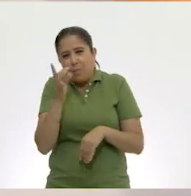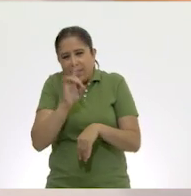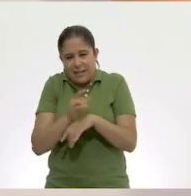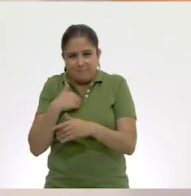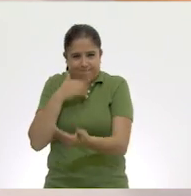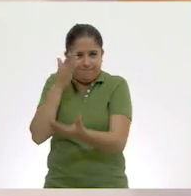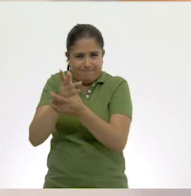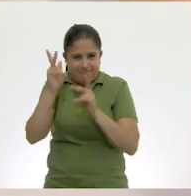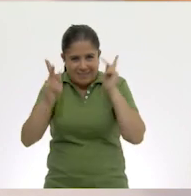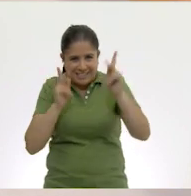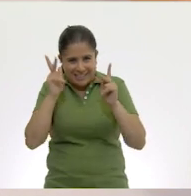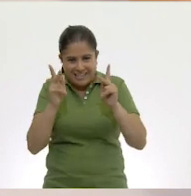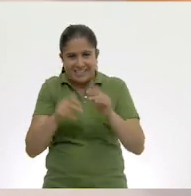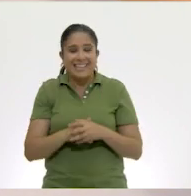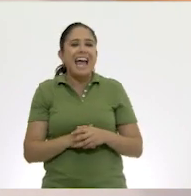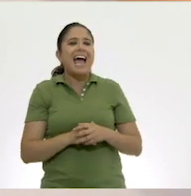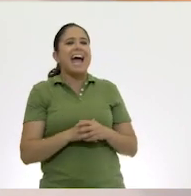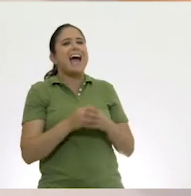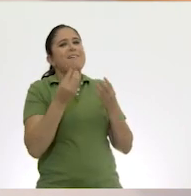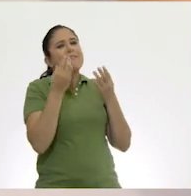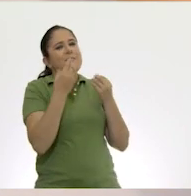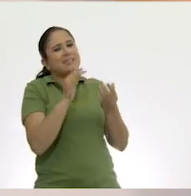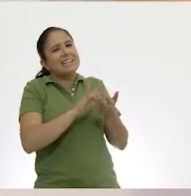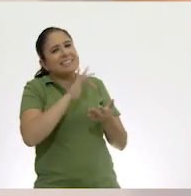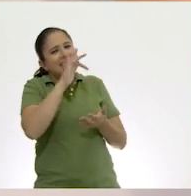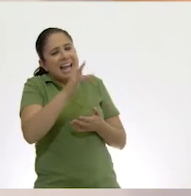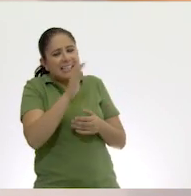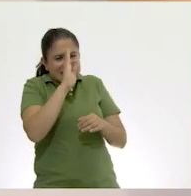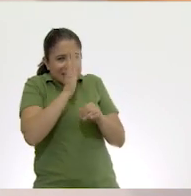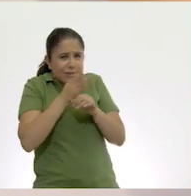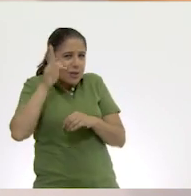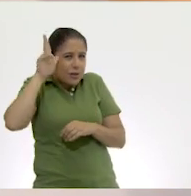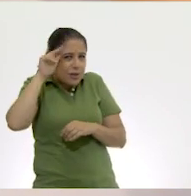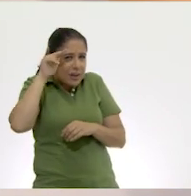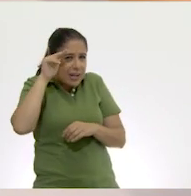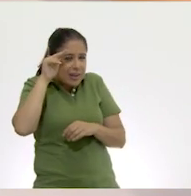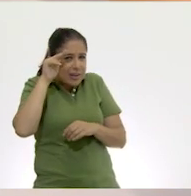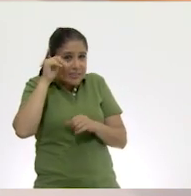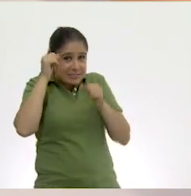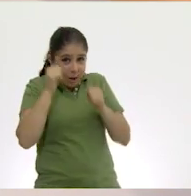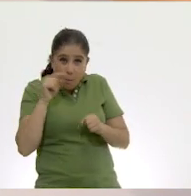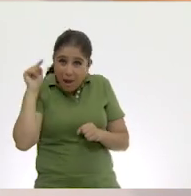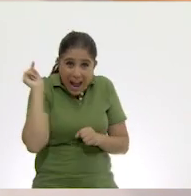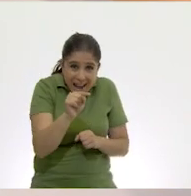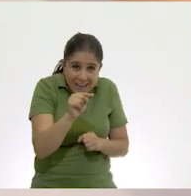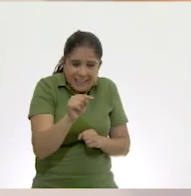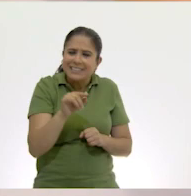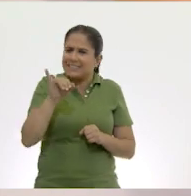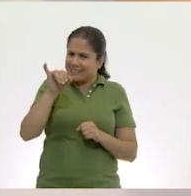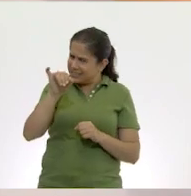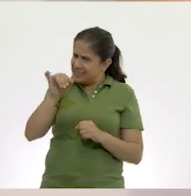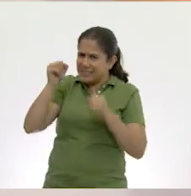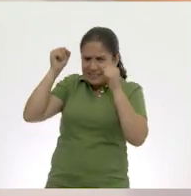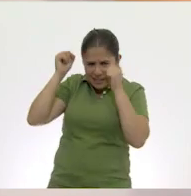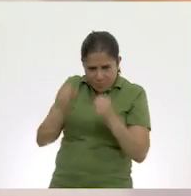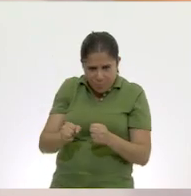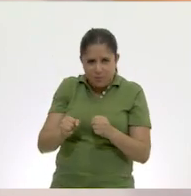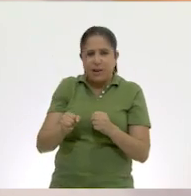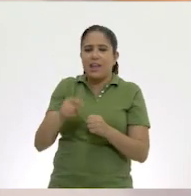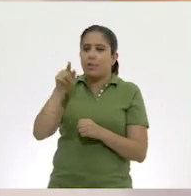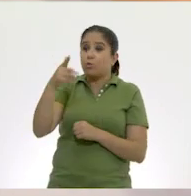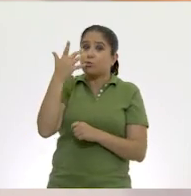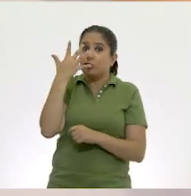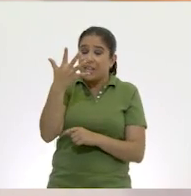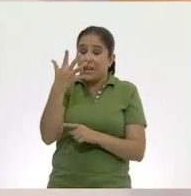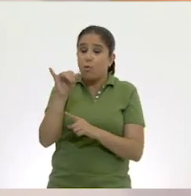visitarla hay muchas gracias señorita liebre segura que ella está ahí sí te lo aseguro cuentas cinco